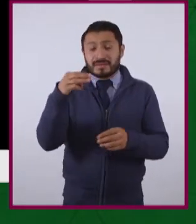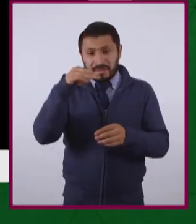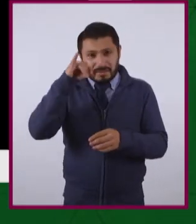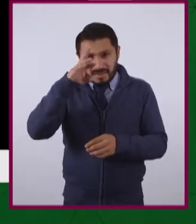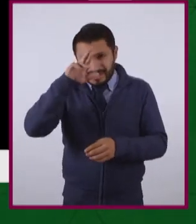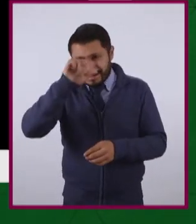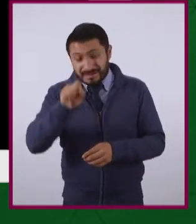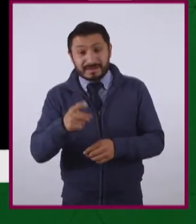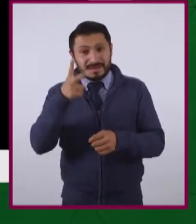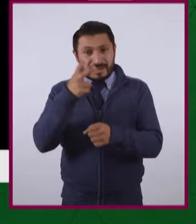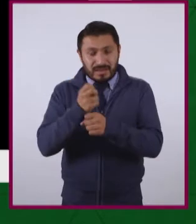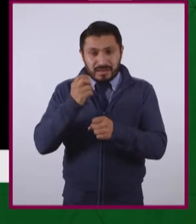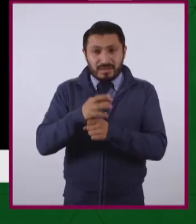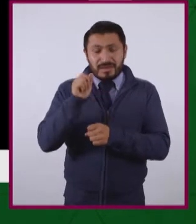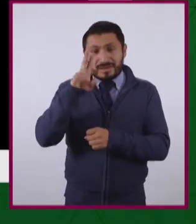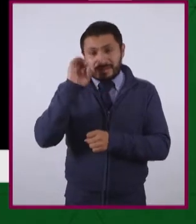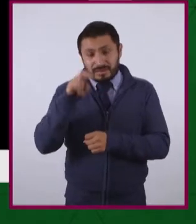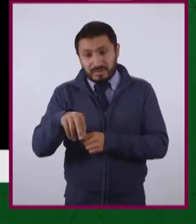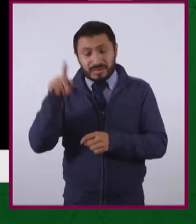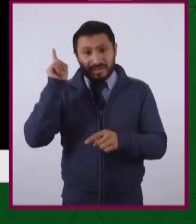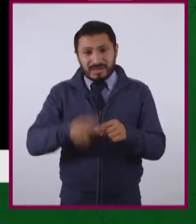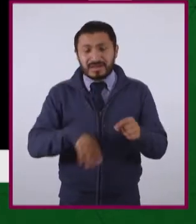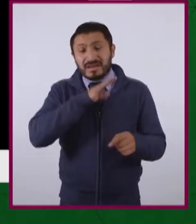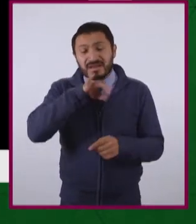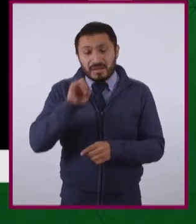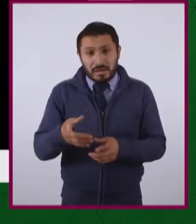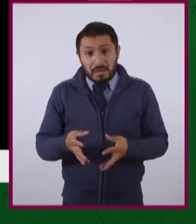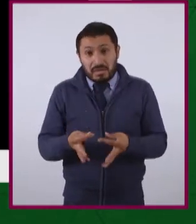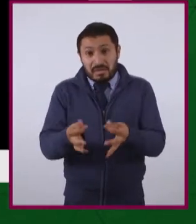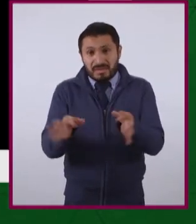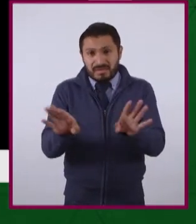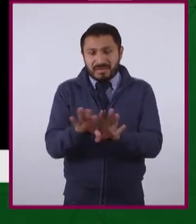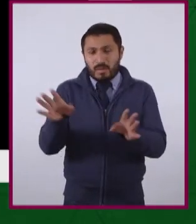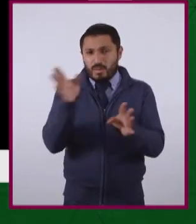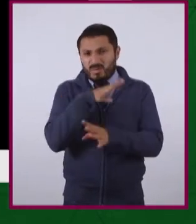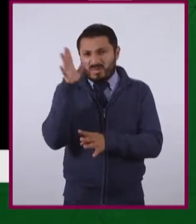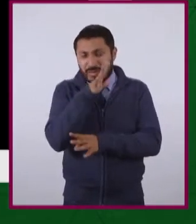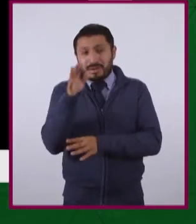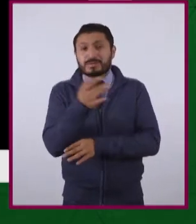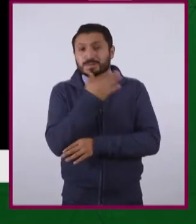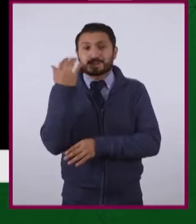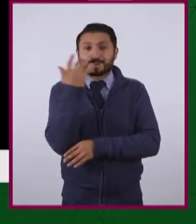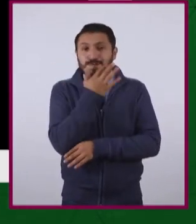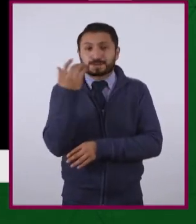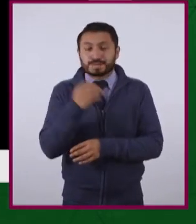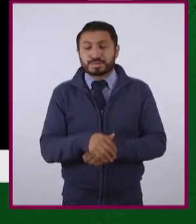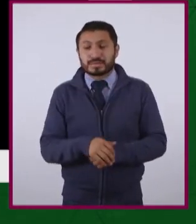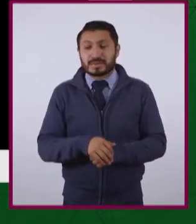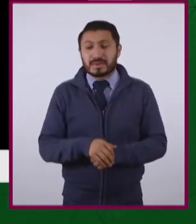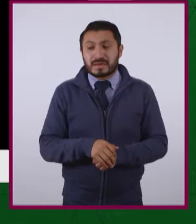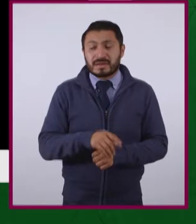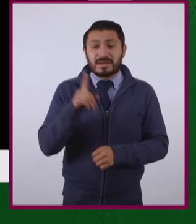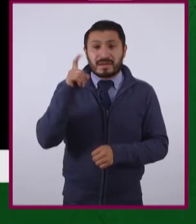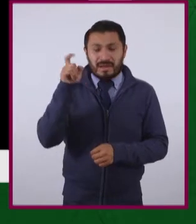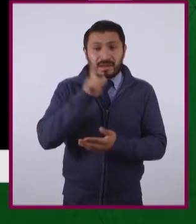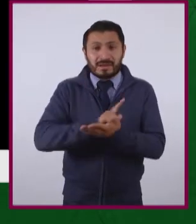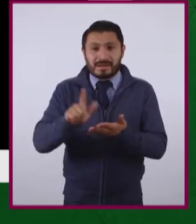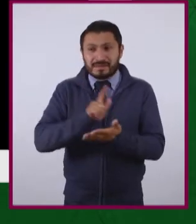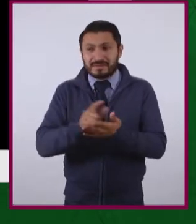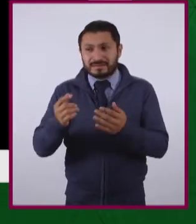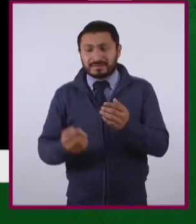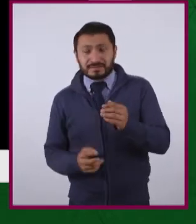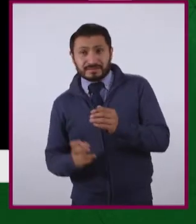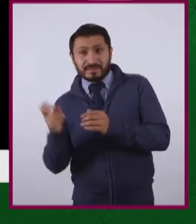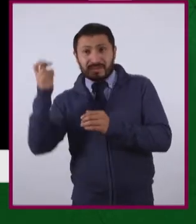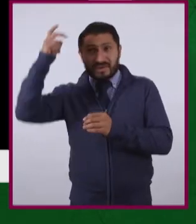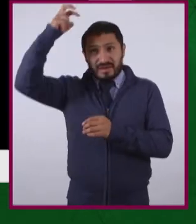con carbón activado, elimina contaminantes más finos, así como olores y sabores. El agua ya limpia sube al